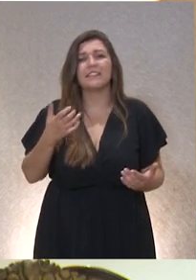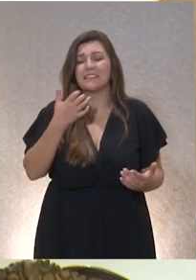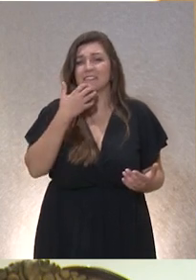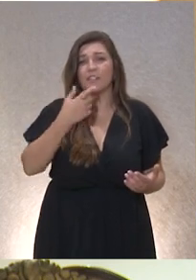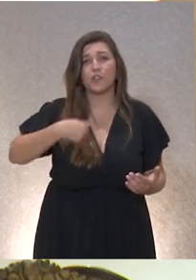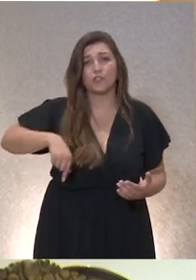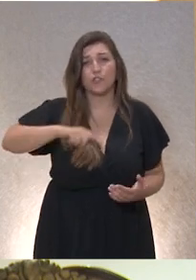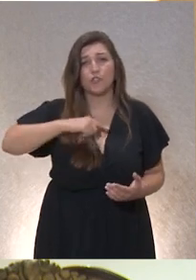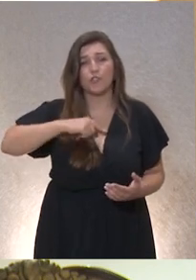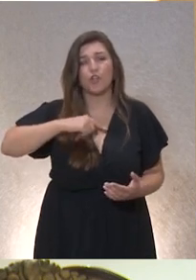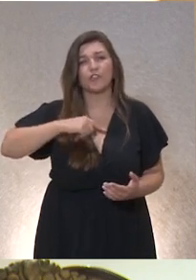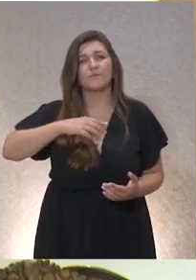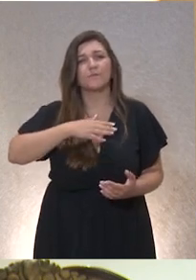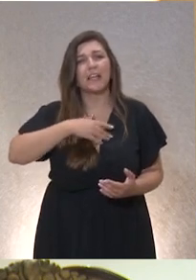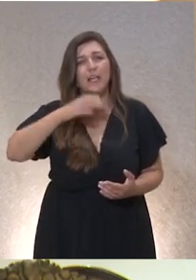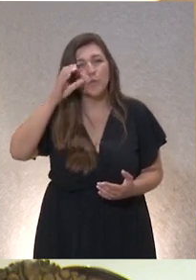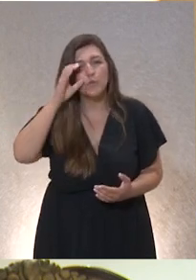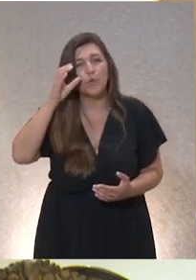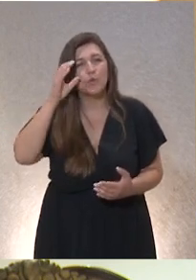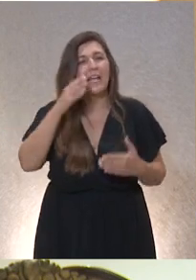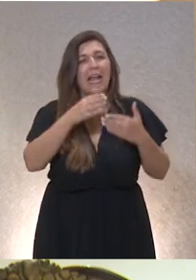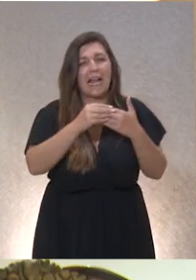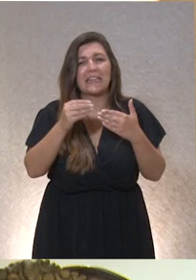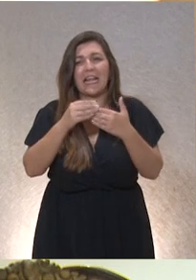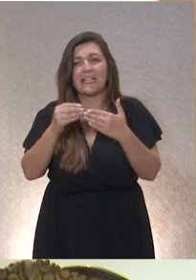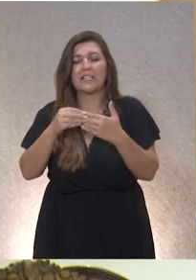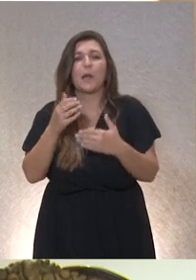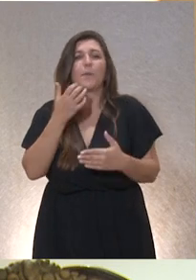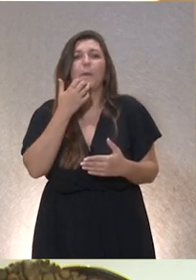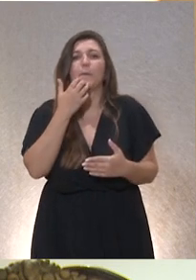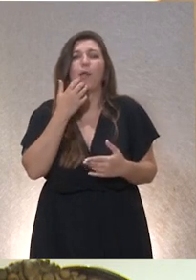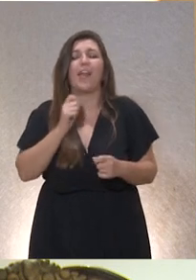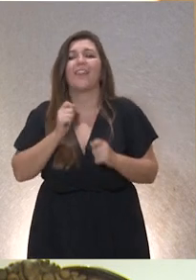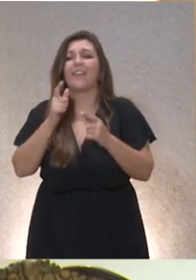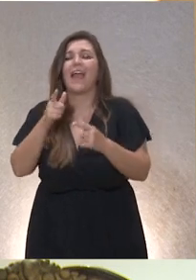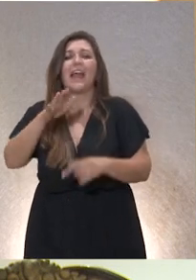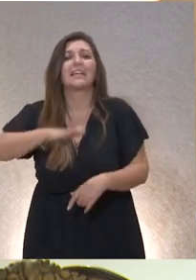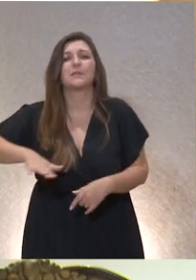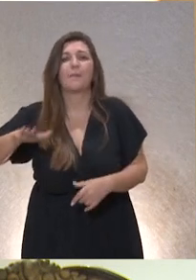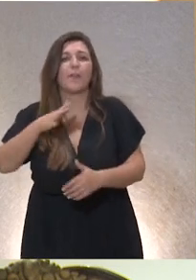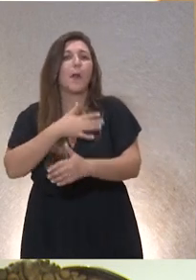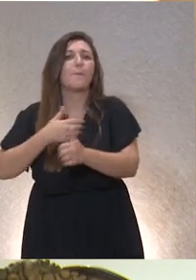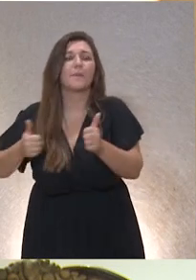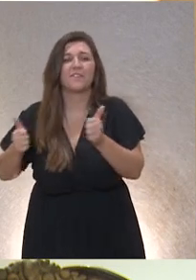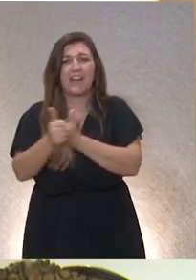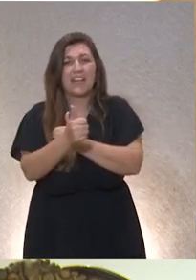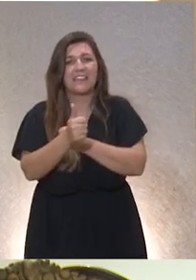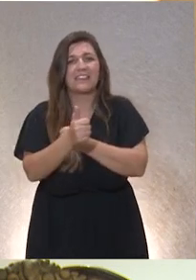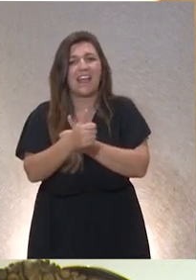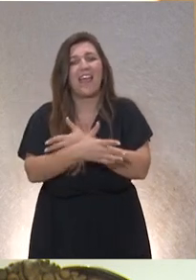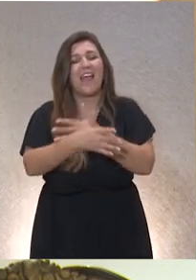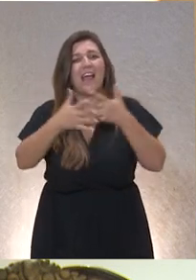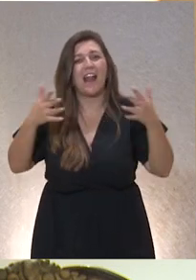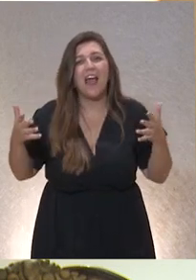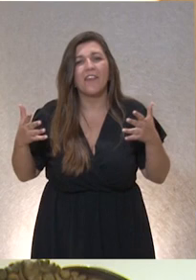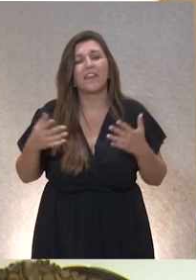más en escuchar a los clientes por ejemplo dando espacio preferente y amplio a las